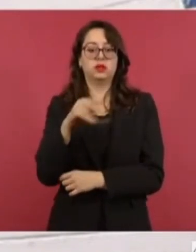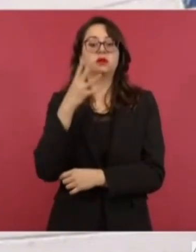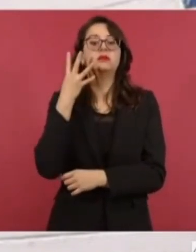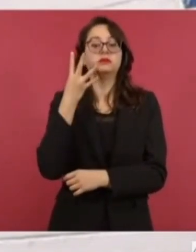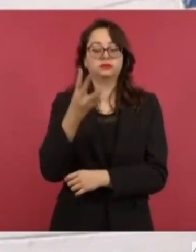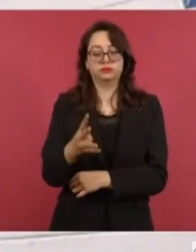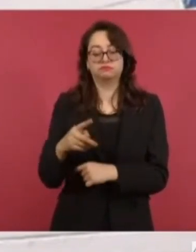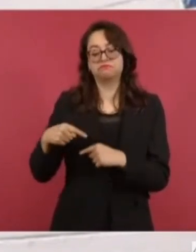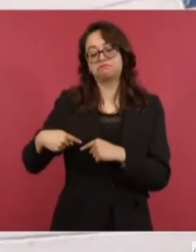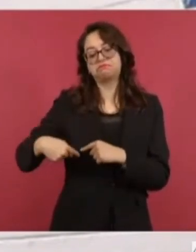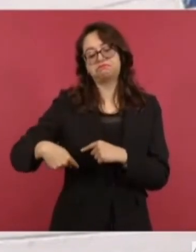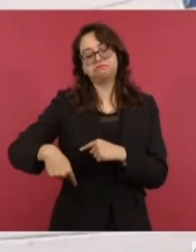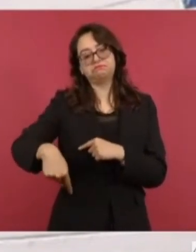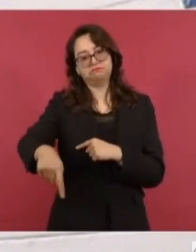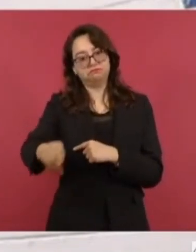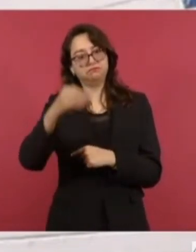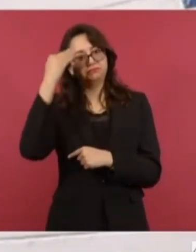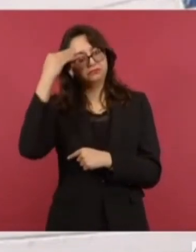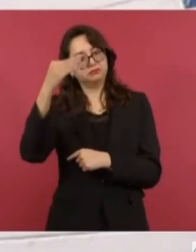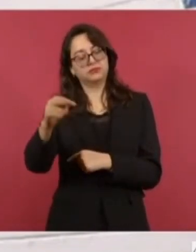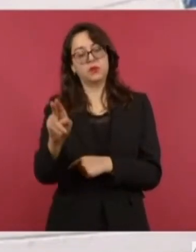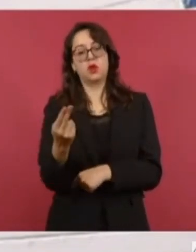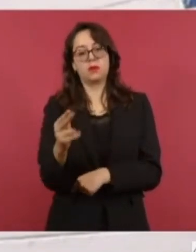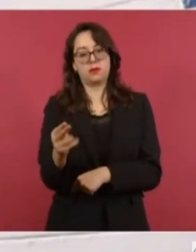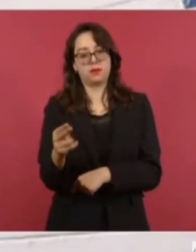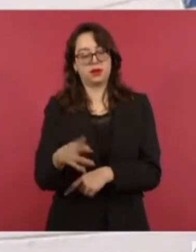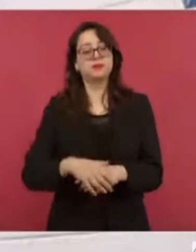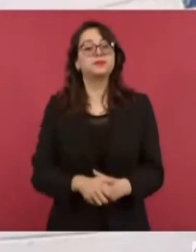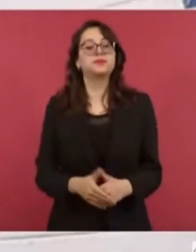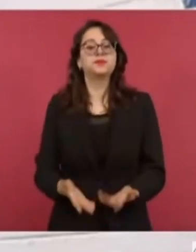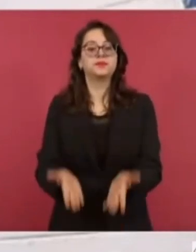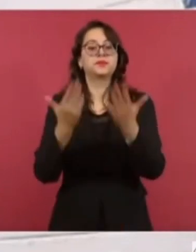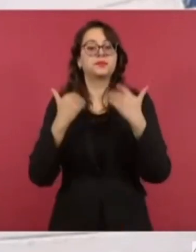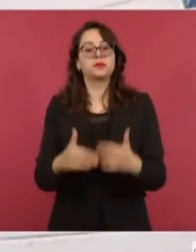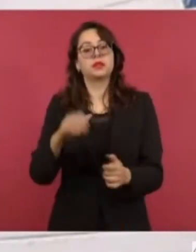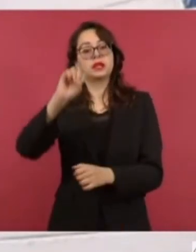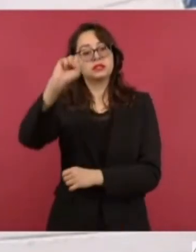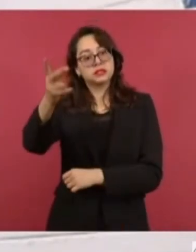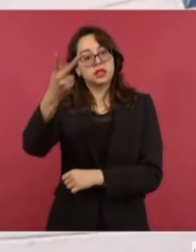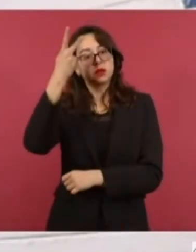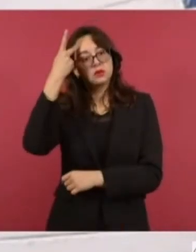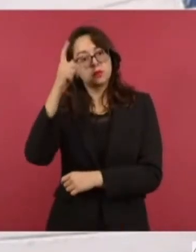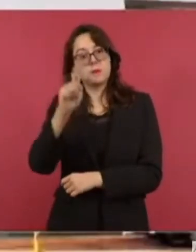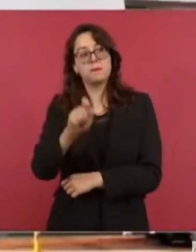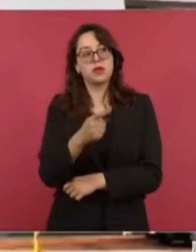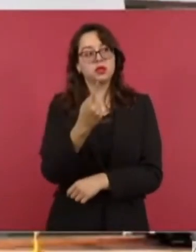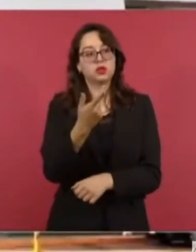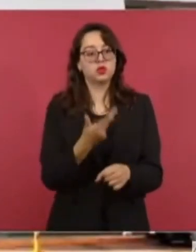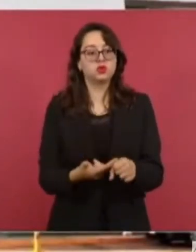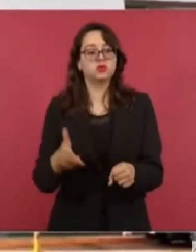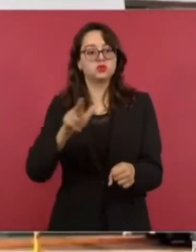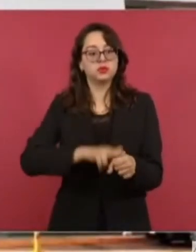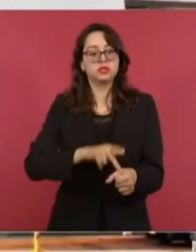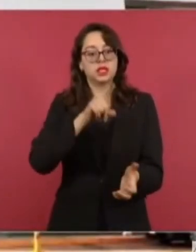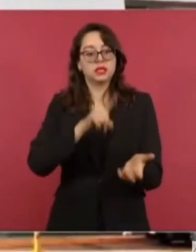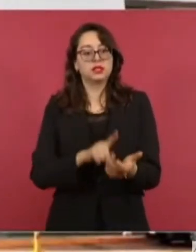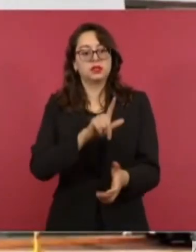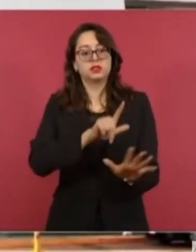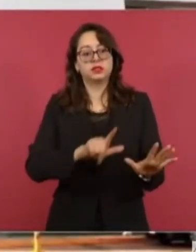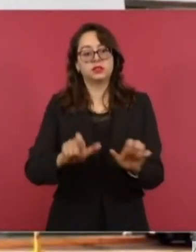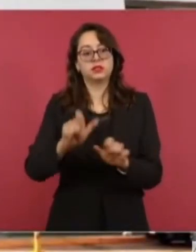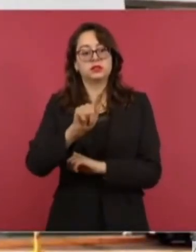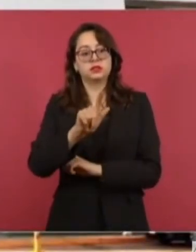pretende hacer este procedimiento en el mes de noviembre. En el caso de San Luis Potosí, con 21 hospitales, con una capacidad hospitalaria